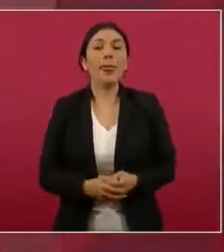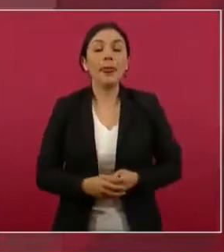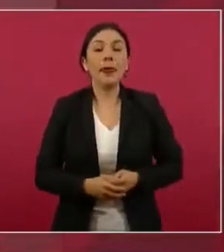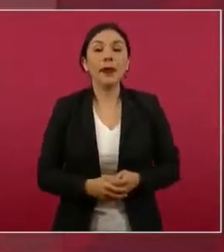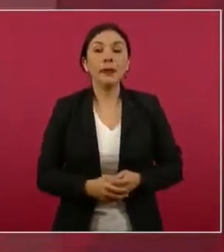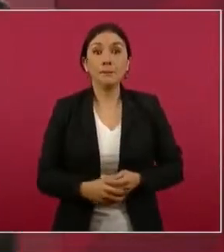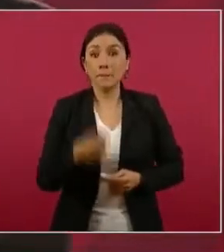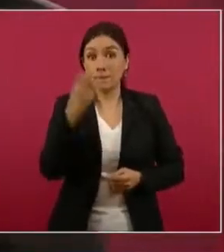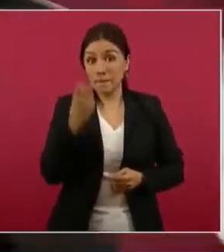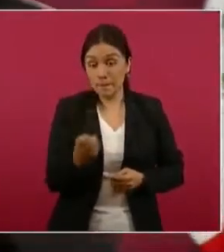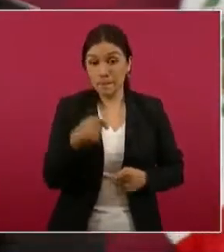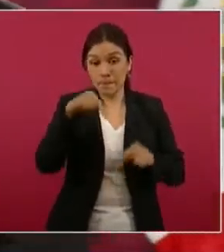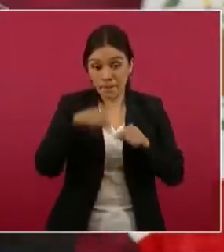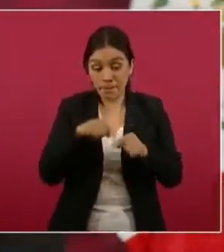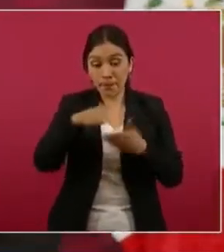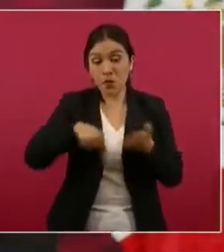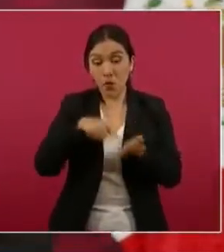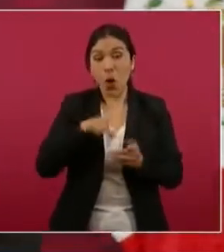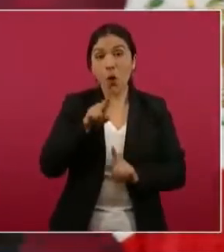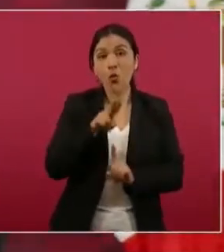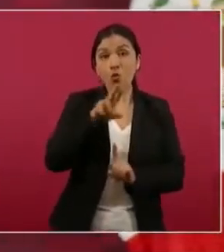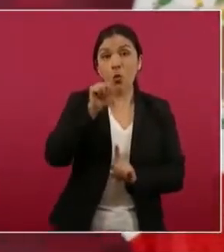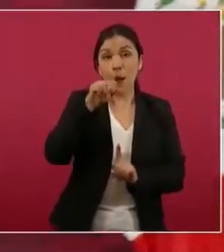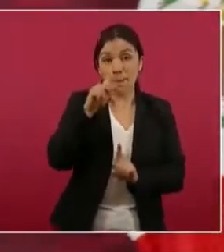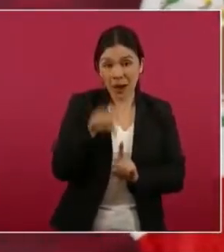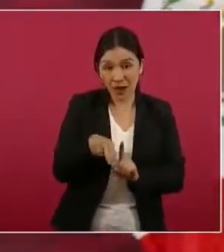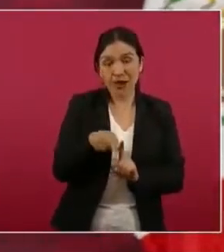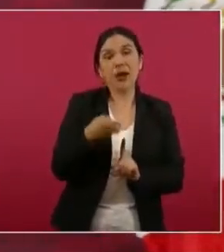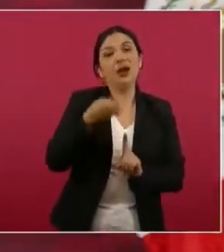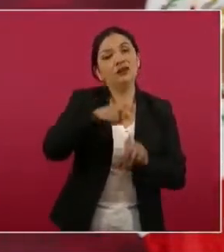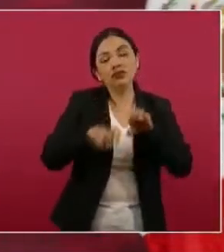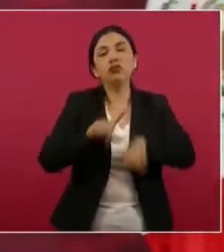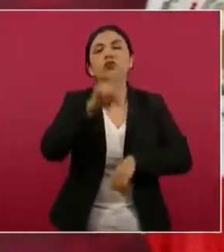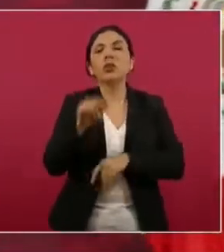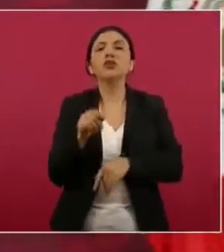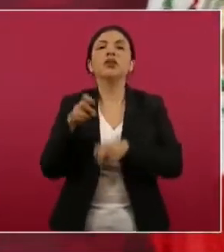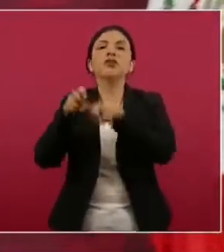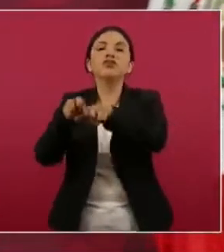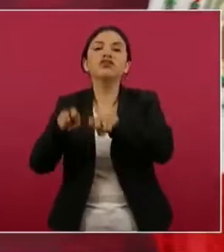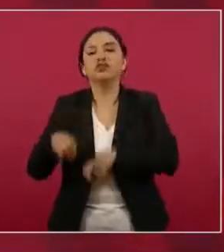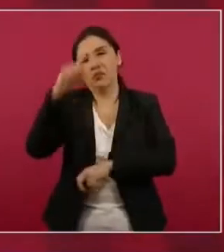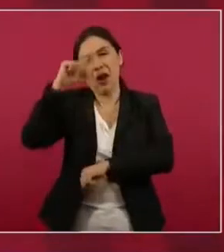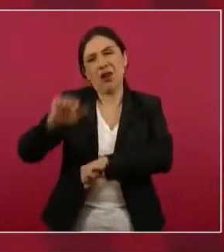Y de ahí de Uruapan se van en carretera